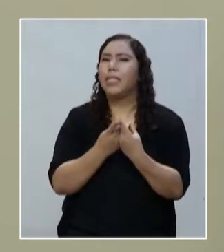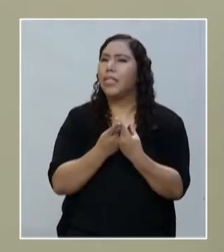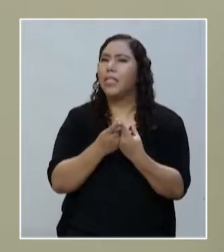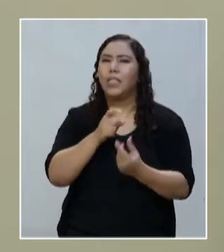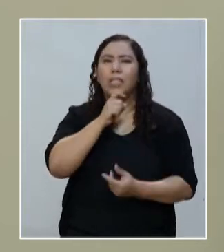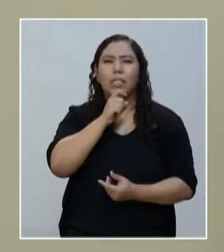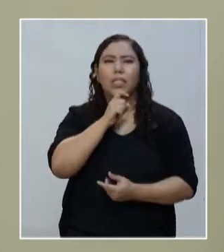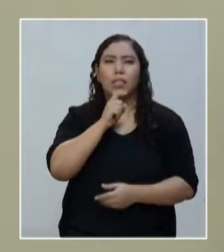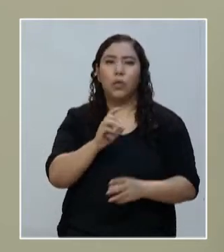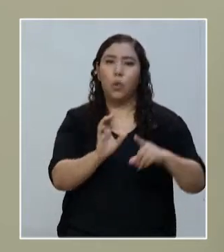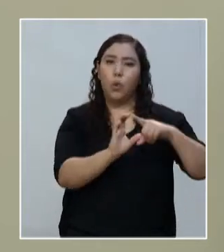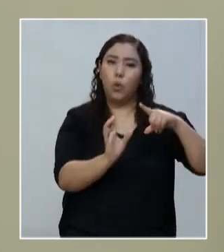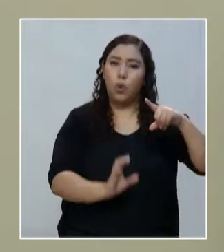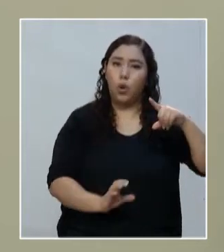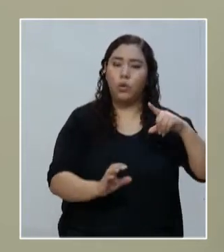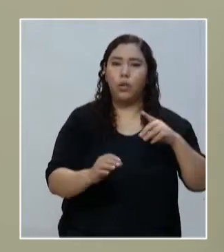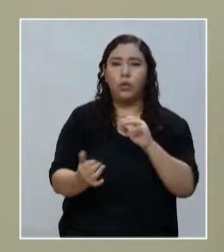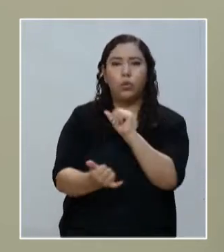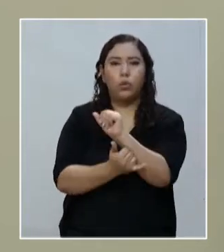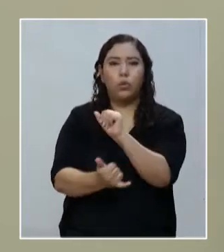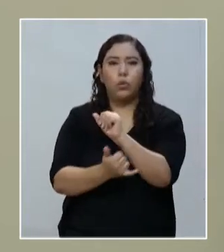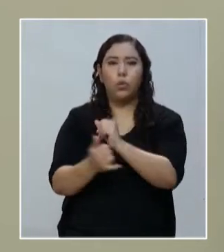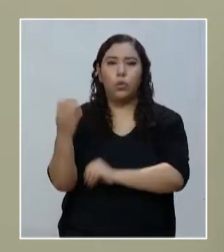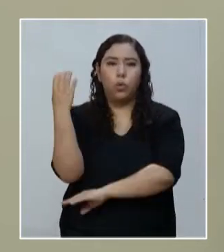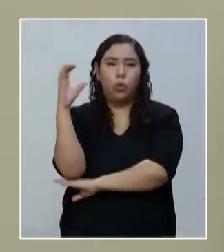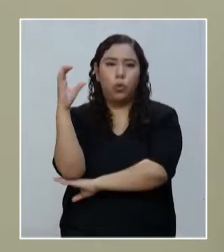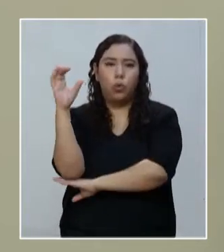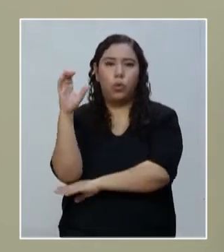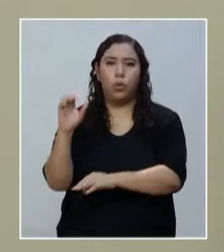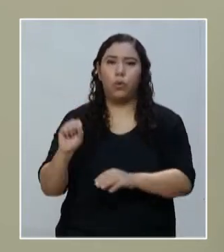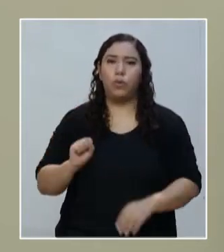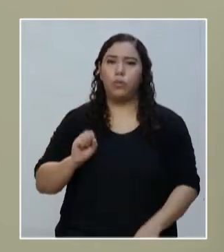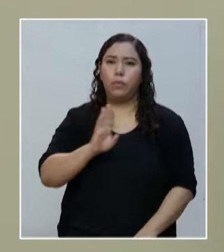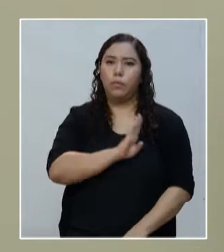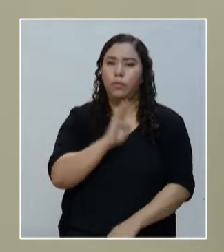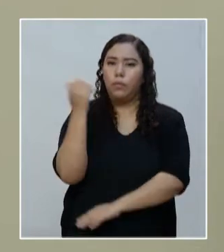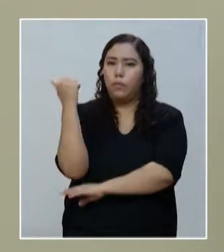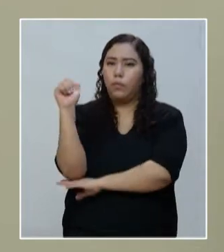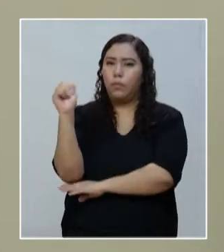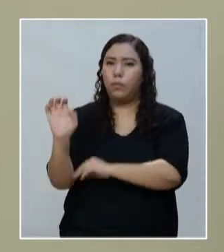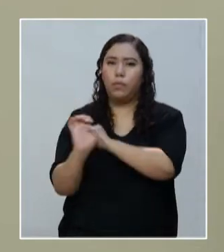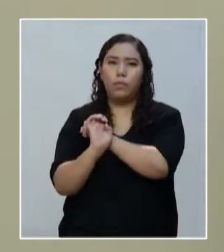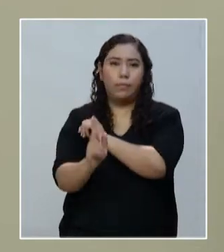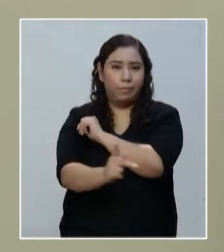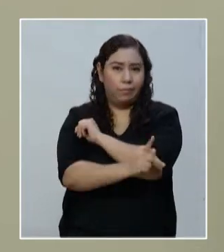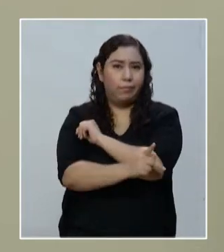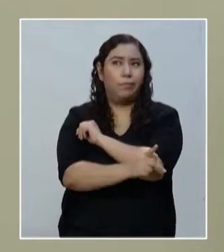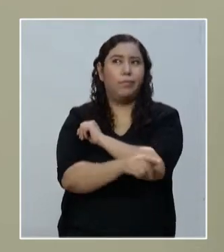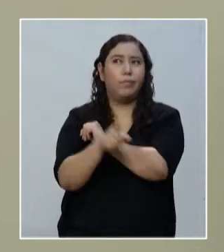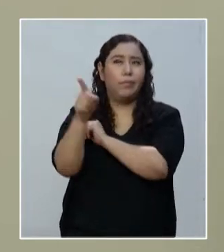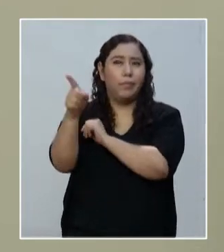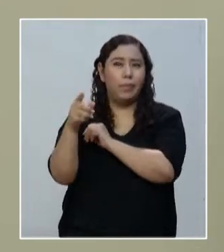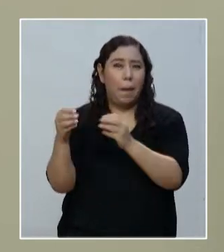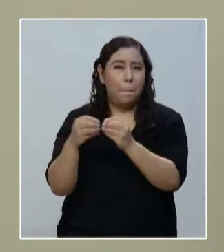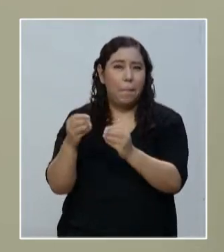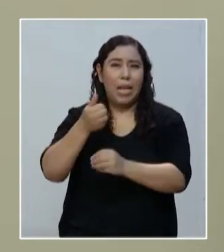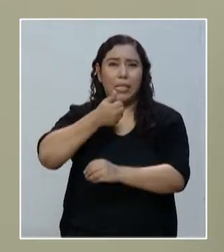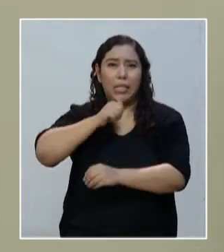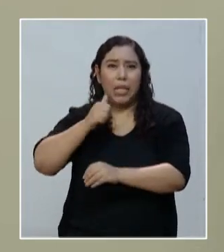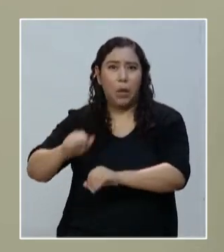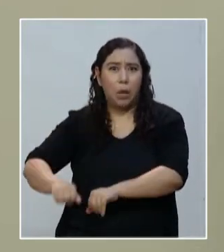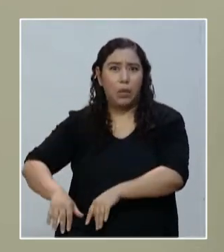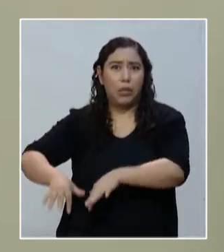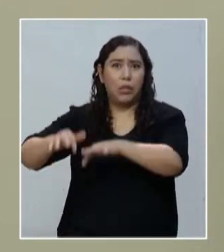Cortés, Lloro, Colón, Santa Bárbara, Atlántida, El Paraíso. Por eso, es importante